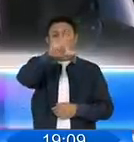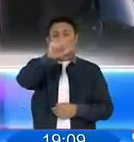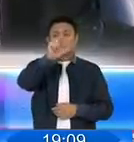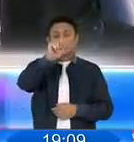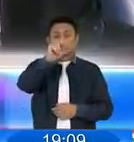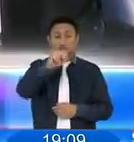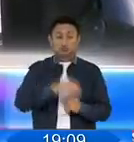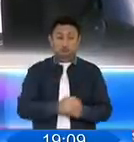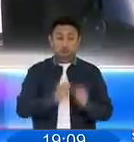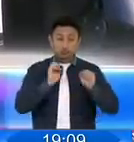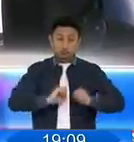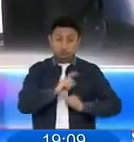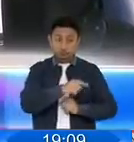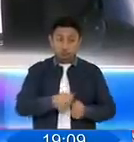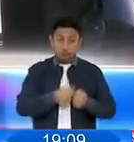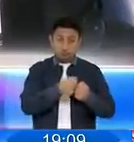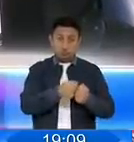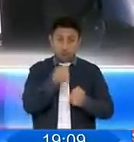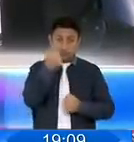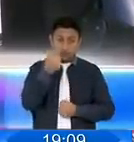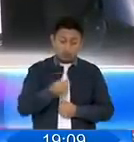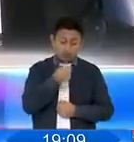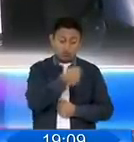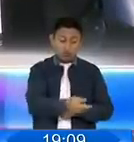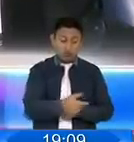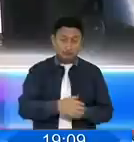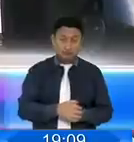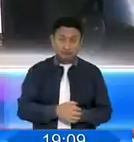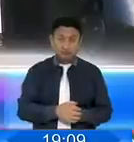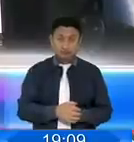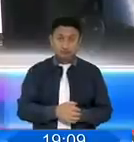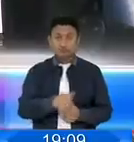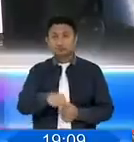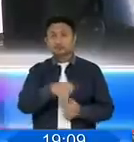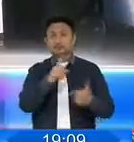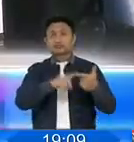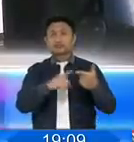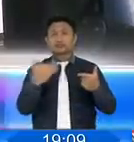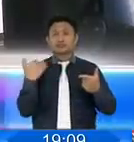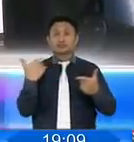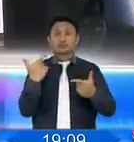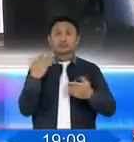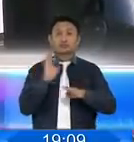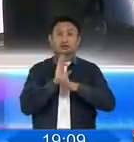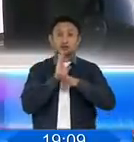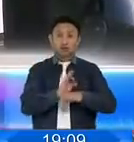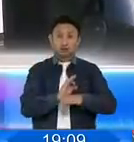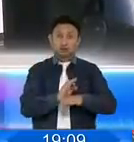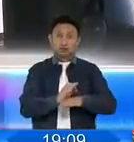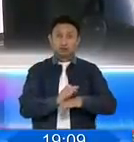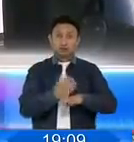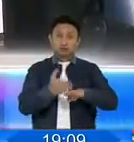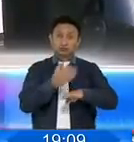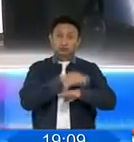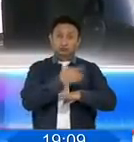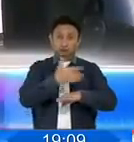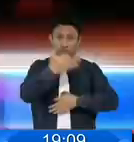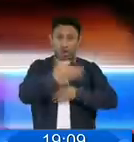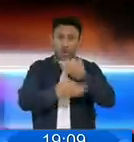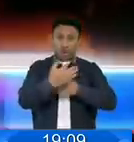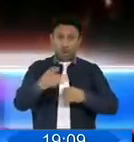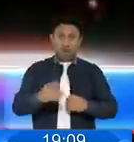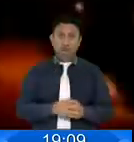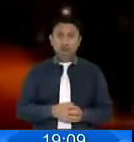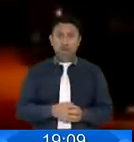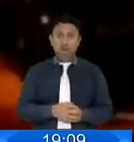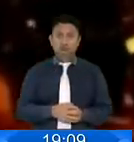recursos para la operación Wilson, contamos con los testimonios anticipados de quienes ya han sido condenados. Valda fue